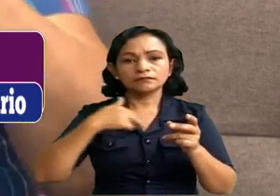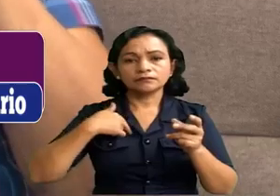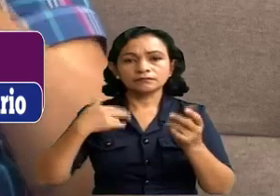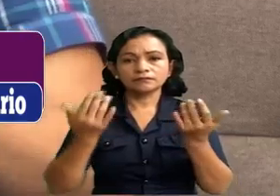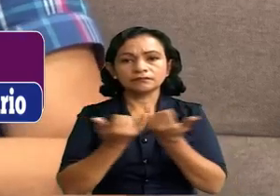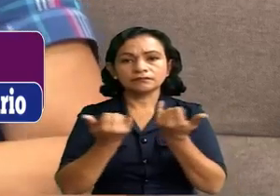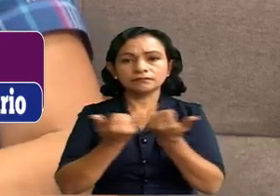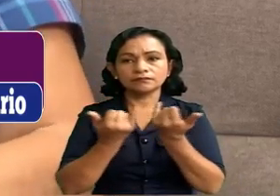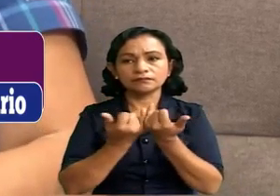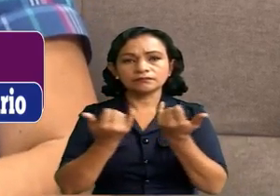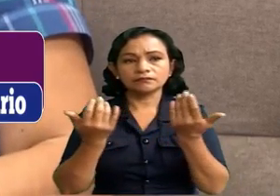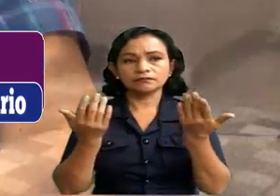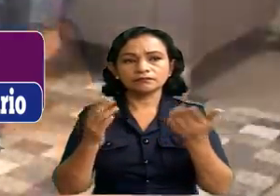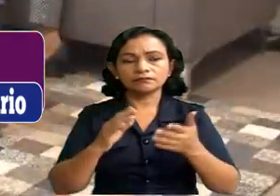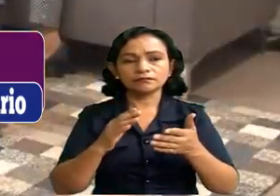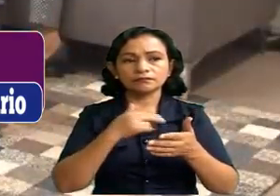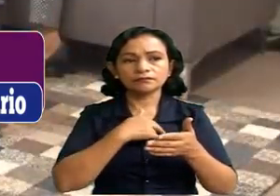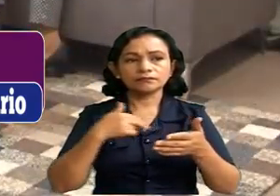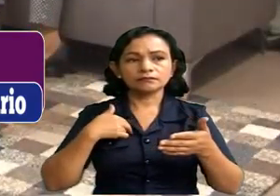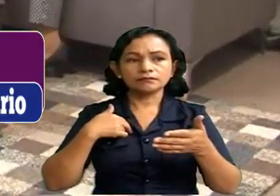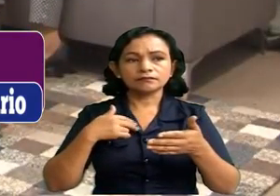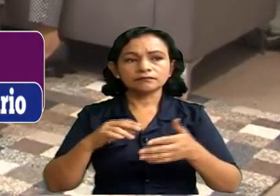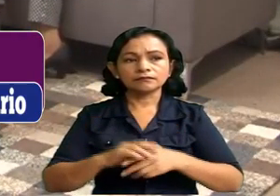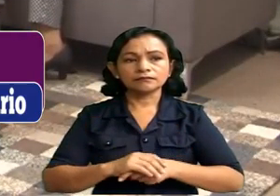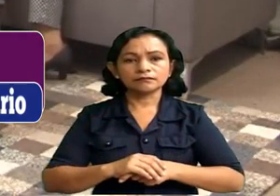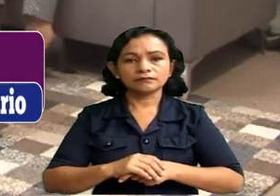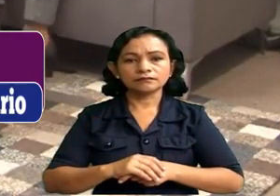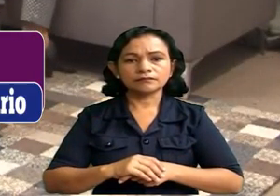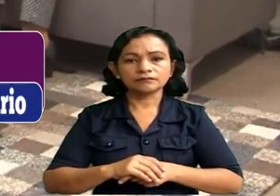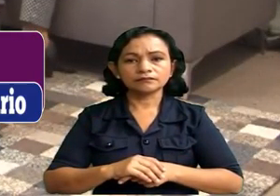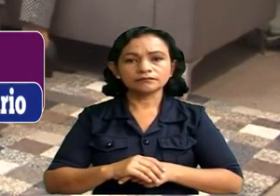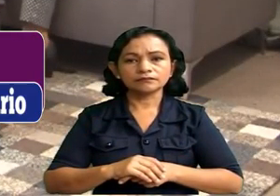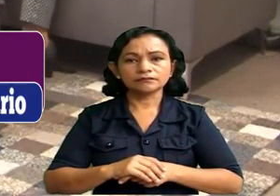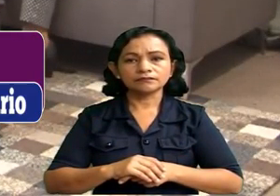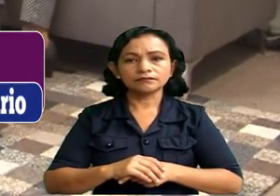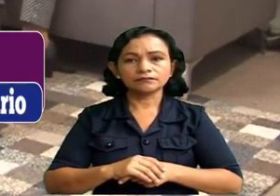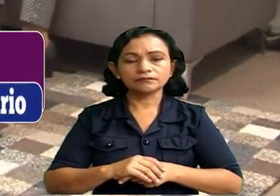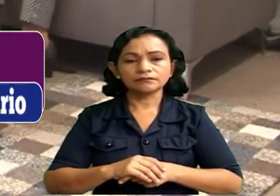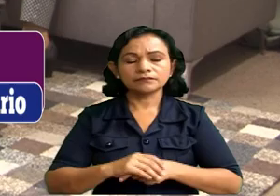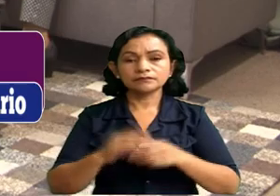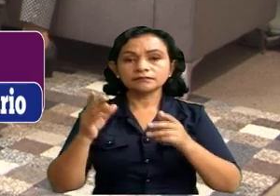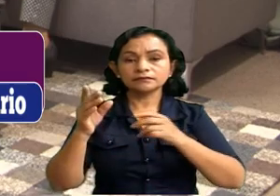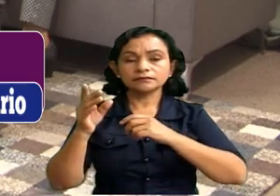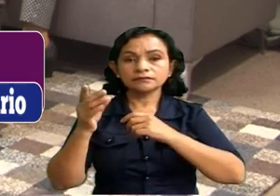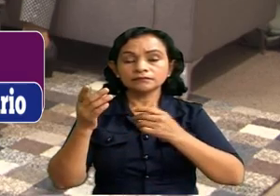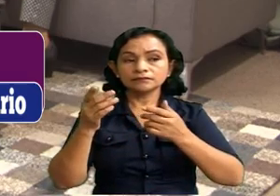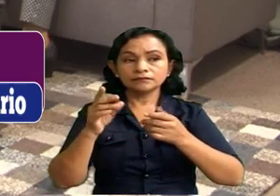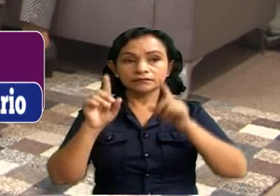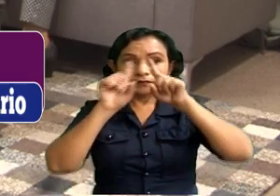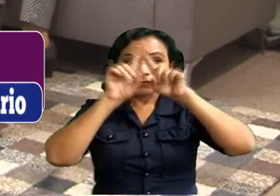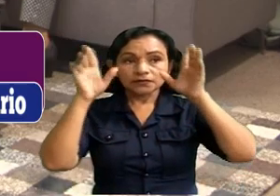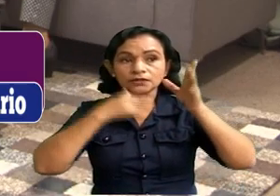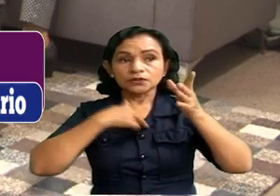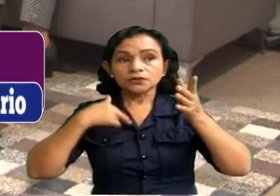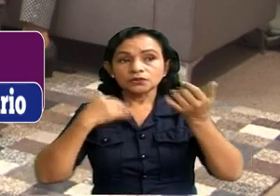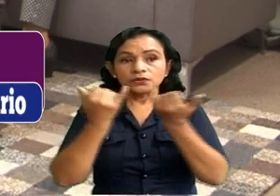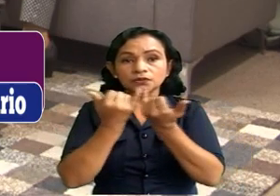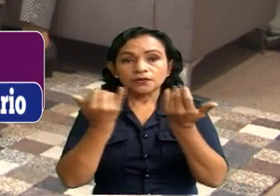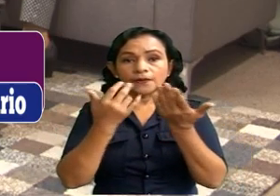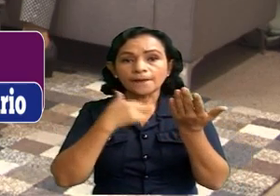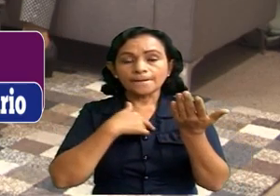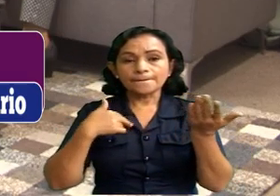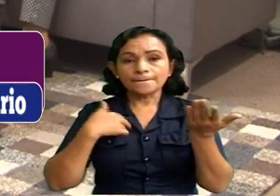el después. Compañera Johanna, sus intervenciones a partir de esto. Sí, el comandante Chávez claramente clasificaba a cada una de